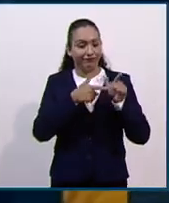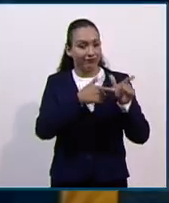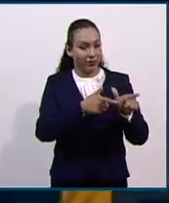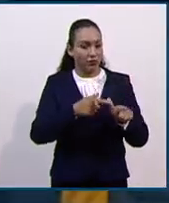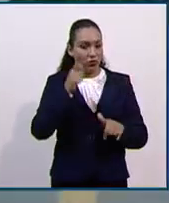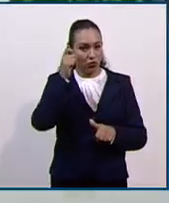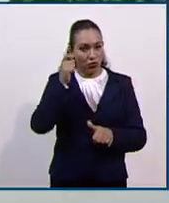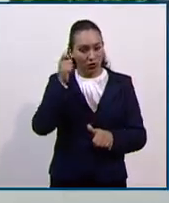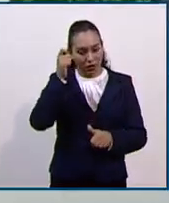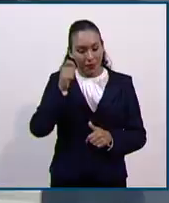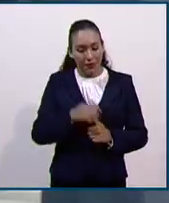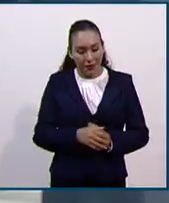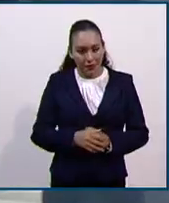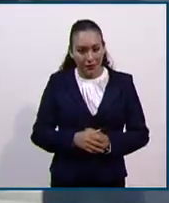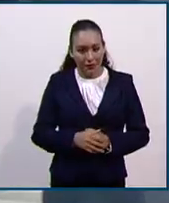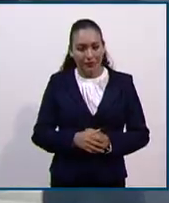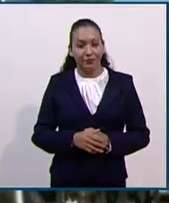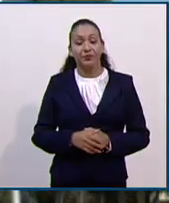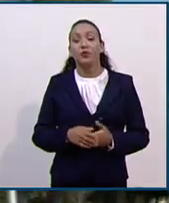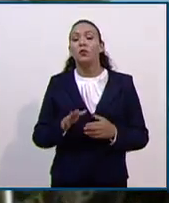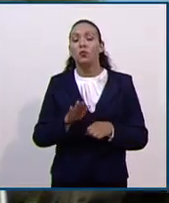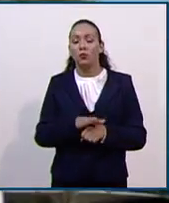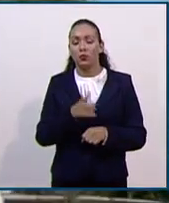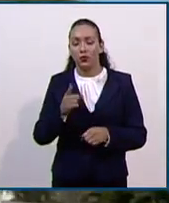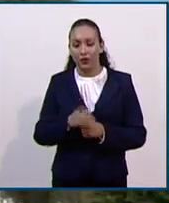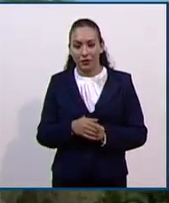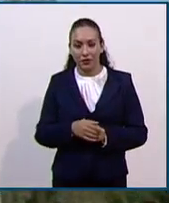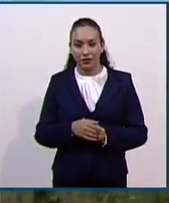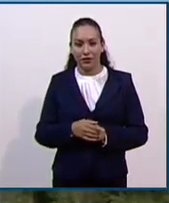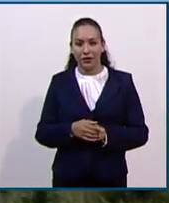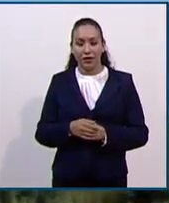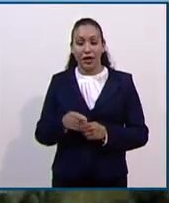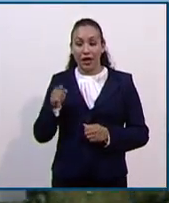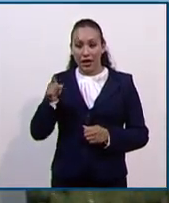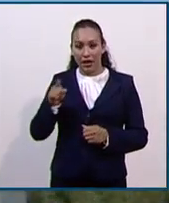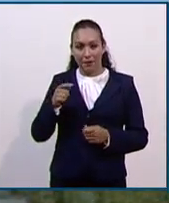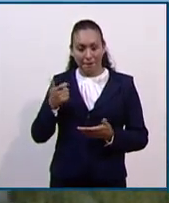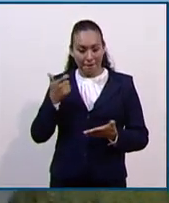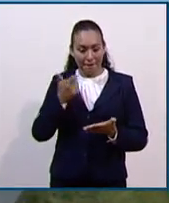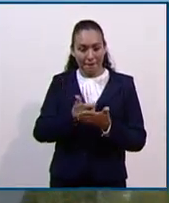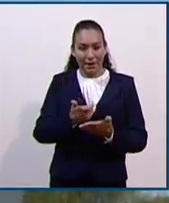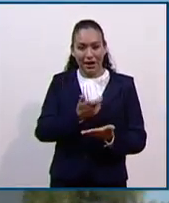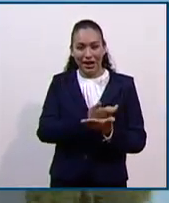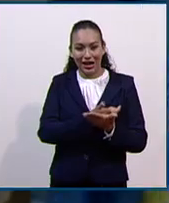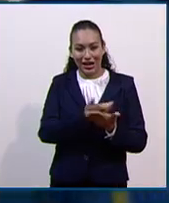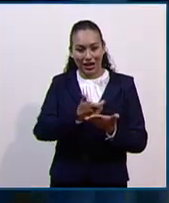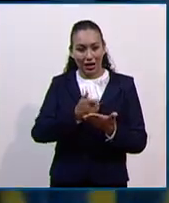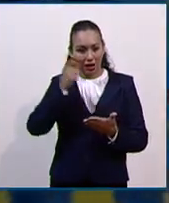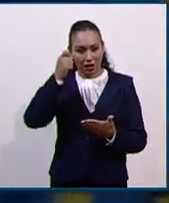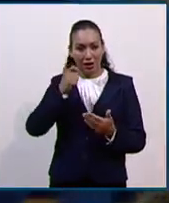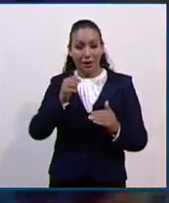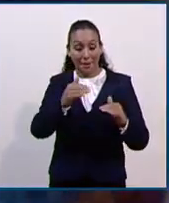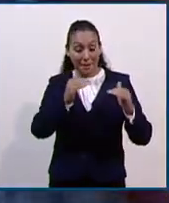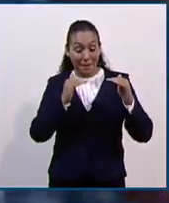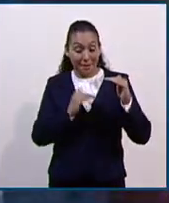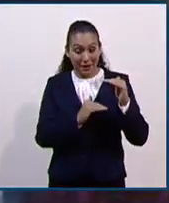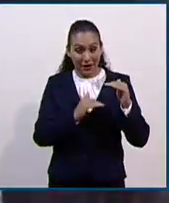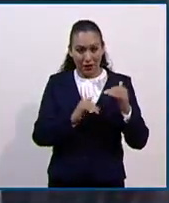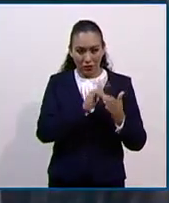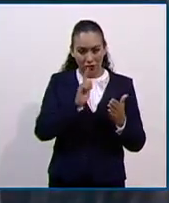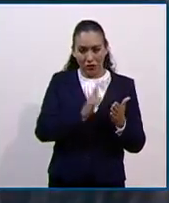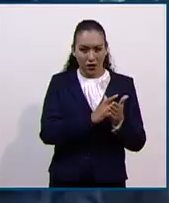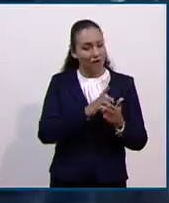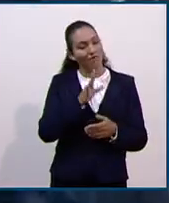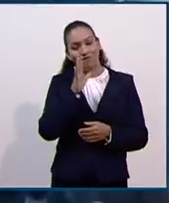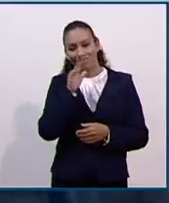de prorrogarla, pues bajo ningún escenario puede establecer prestaciones contractuales inferiores a las previstas en la